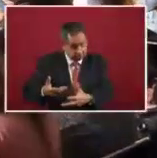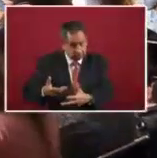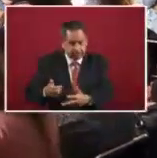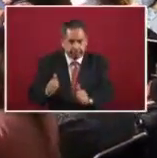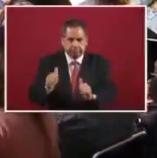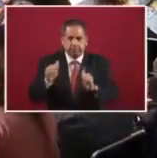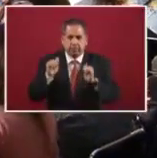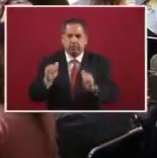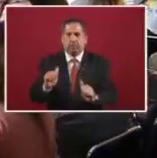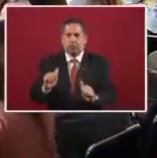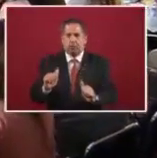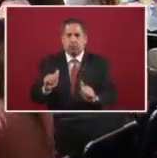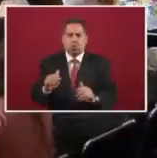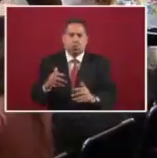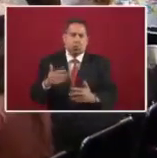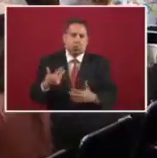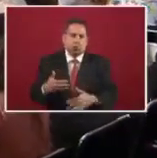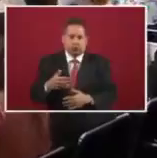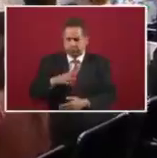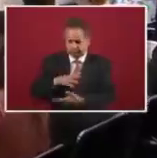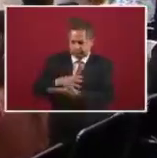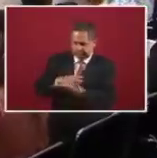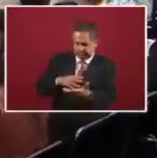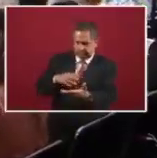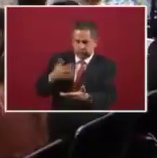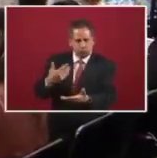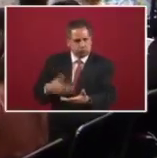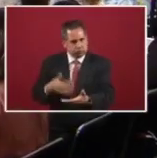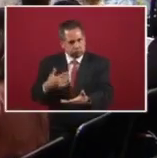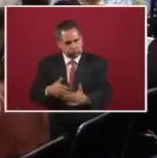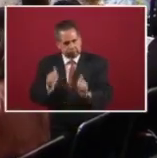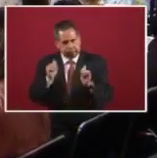No le pasó nada, o sea, ahí está.